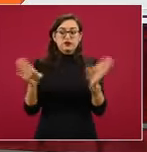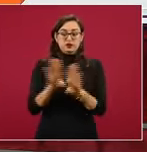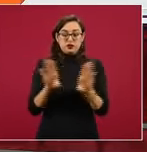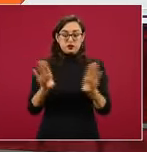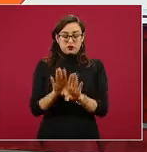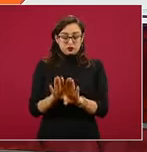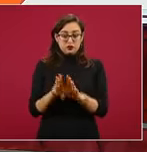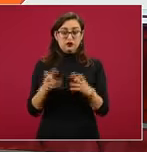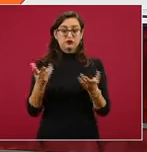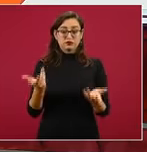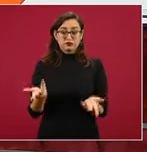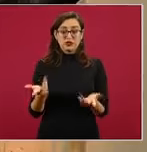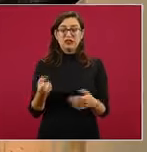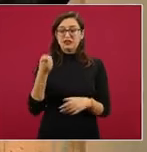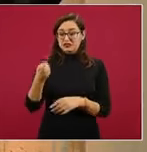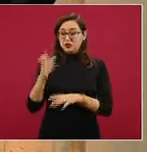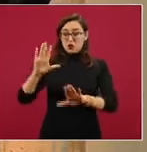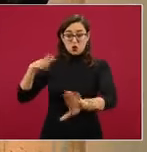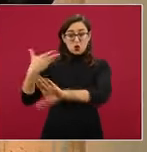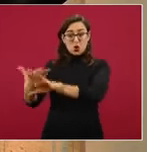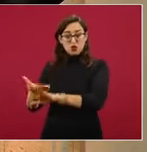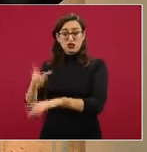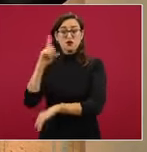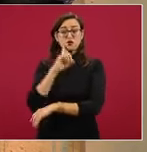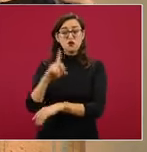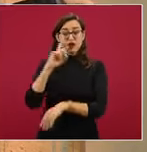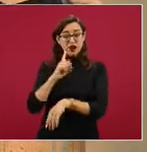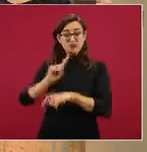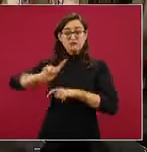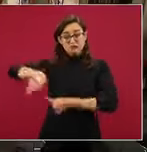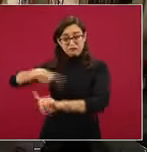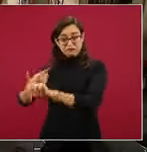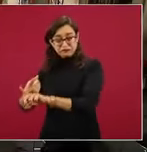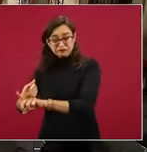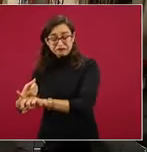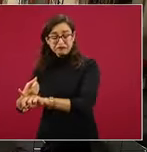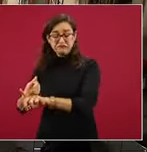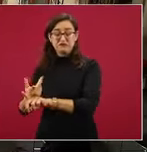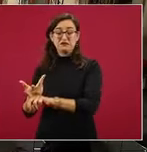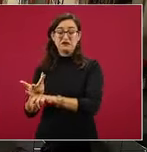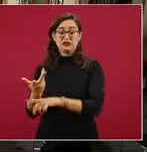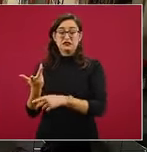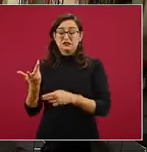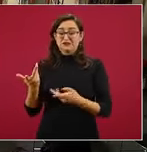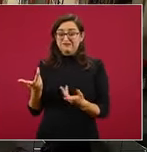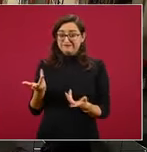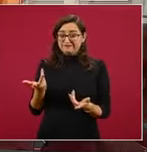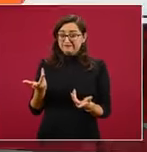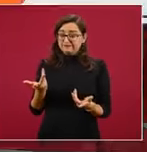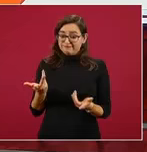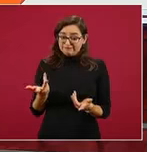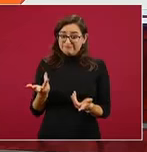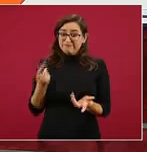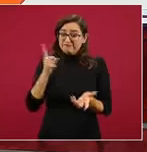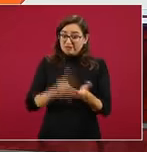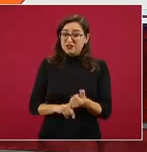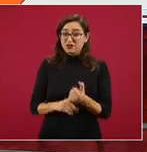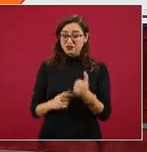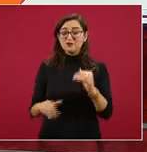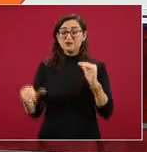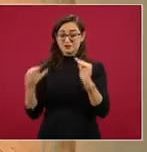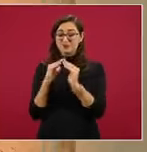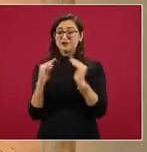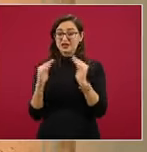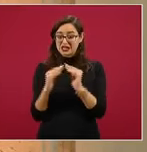que este tipo de ataques, este tipo de violencia sexual en contra de las mujeres se da en el